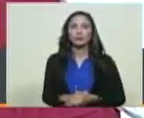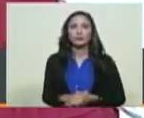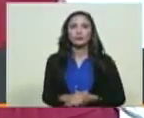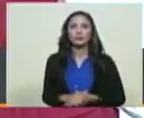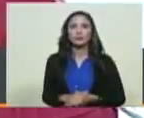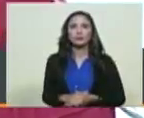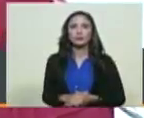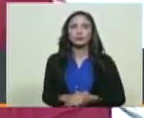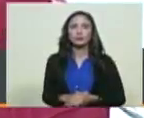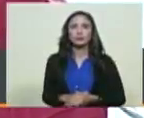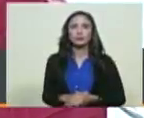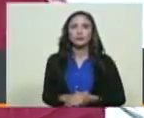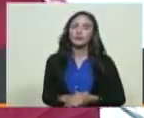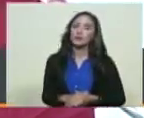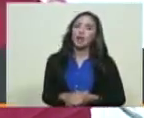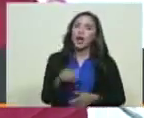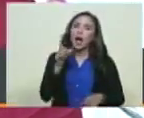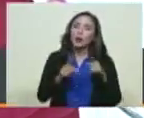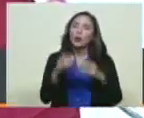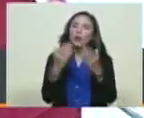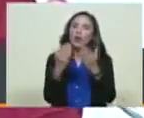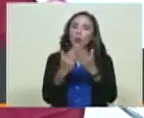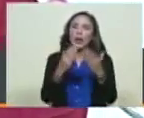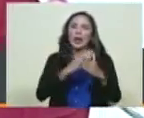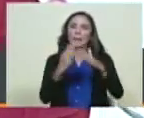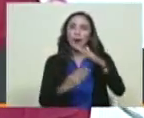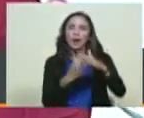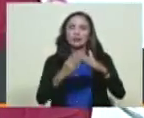o estaban en la escuela primaria